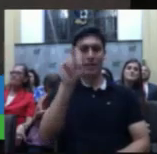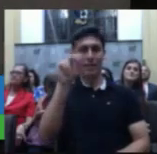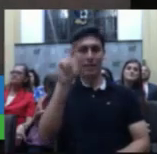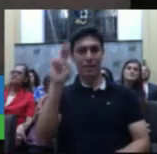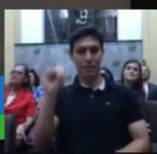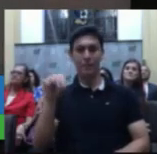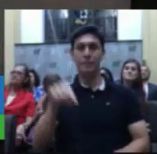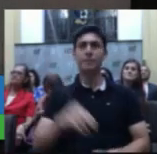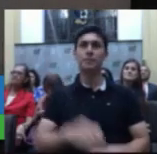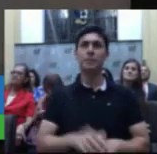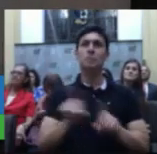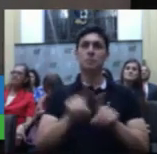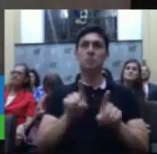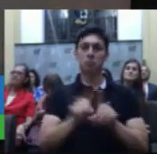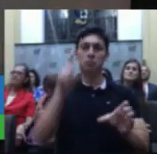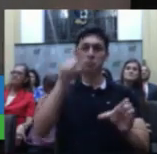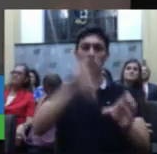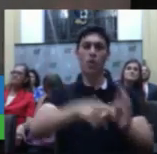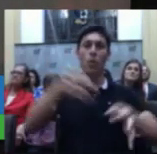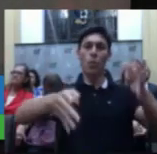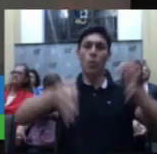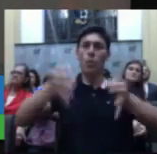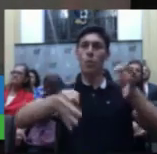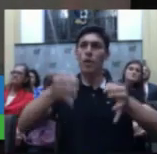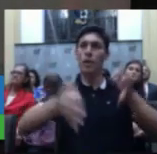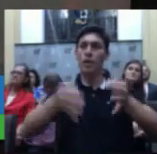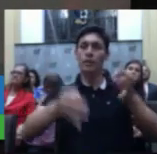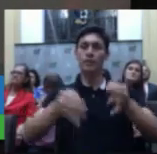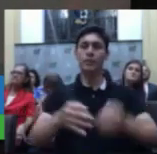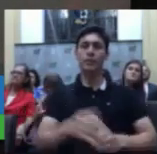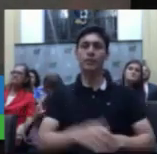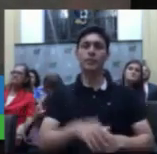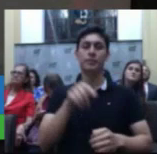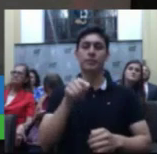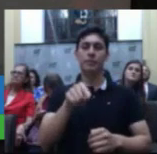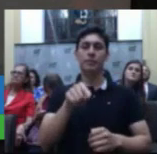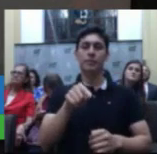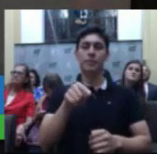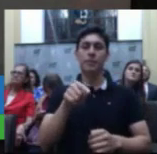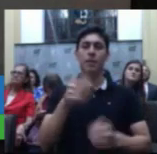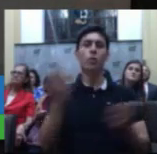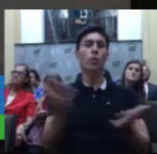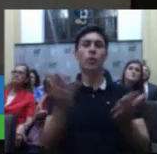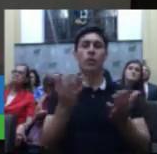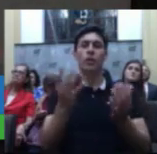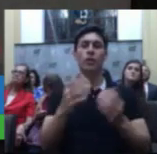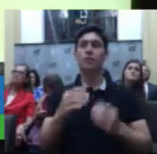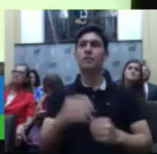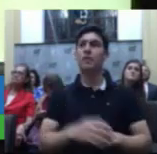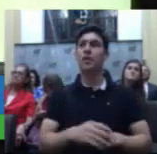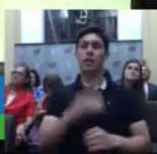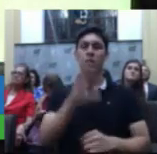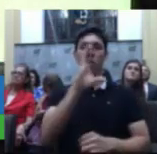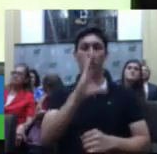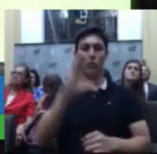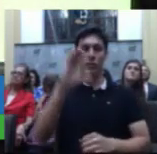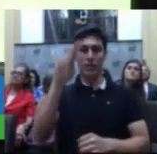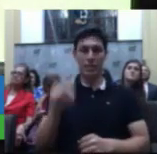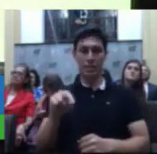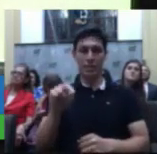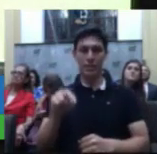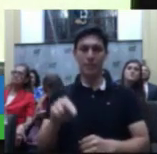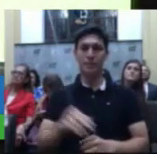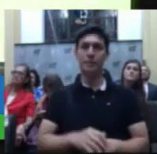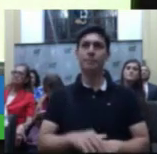Formó parte como juez ad hoc de la Corte Interamericana de Derechos Humanos en Costa Rica. Fue miembro de la Comisión